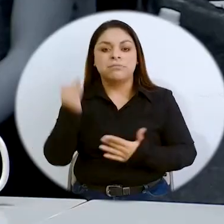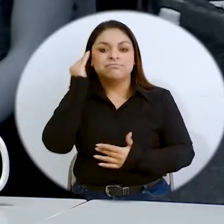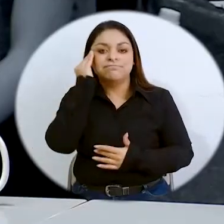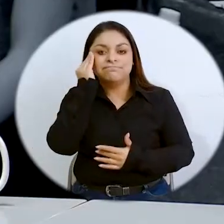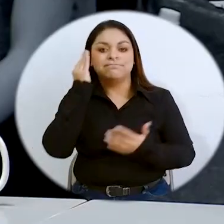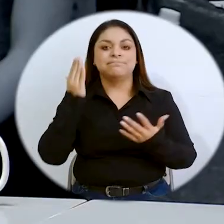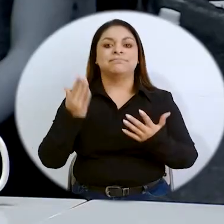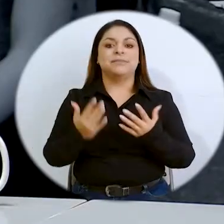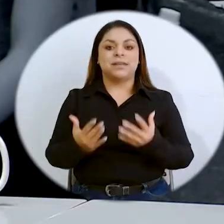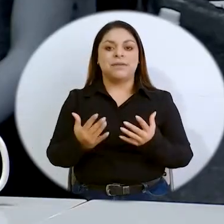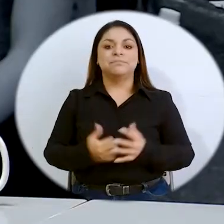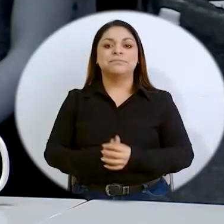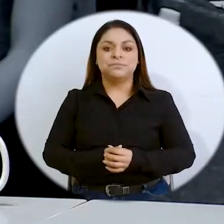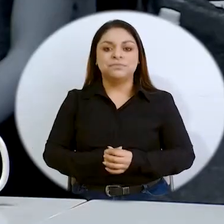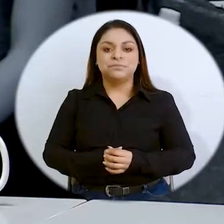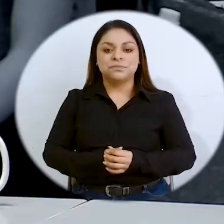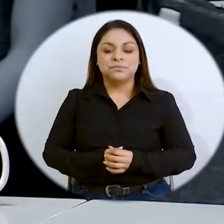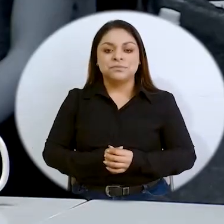conciencia de